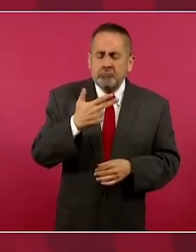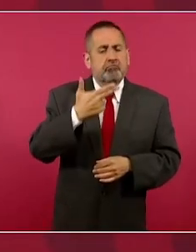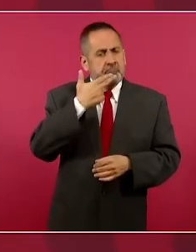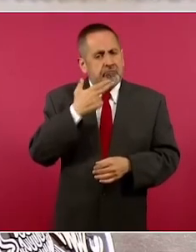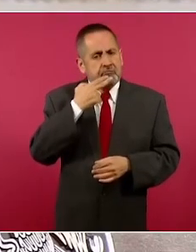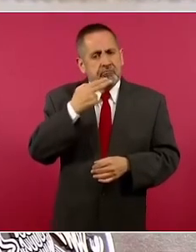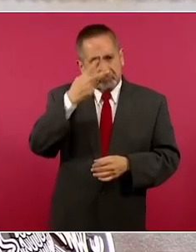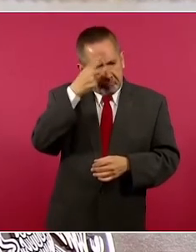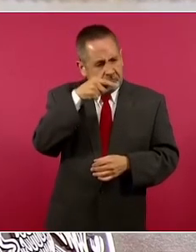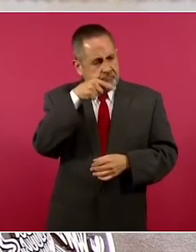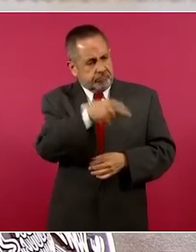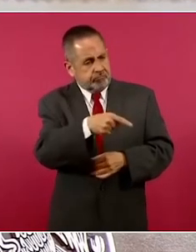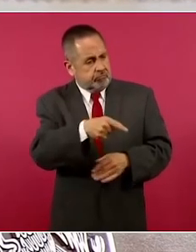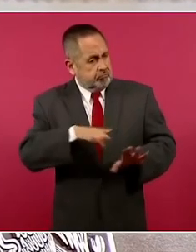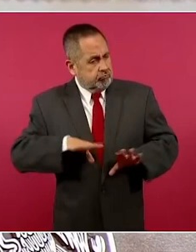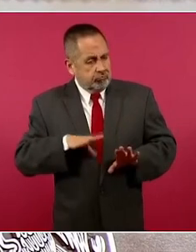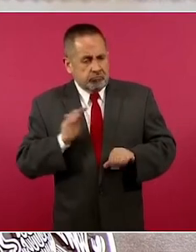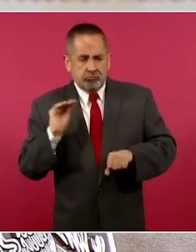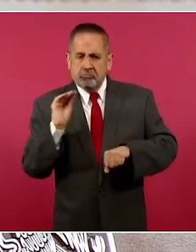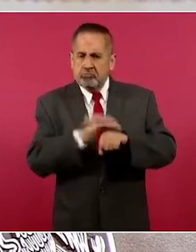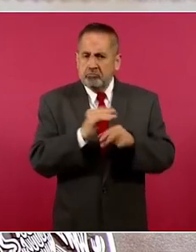para invertir.